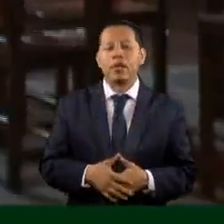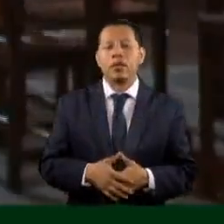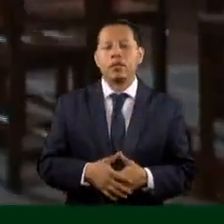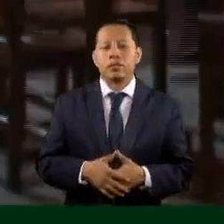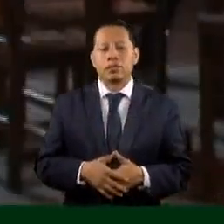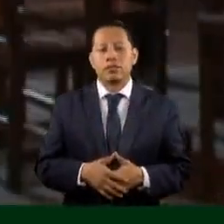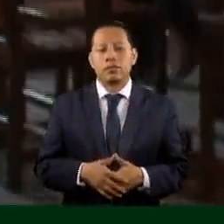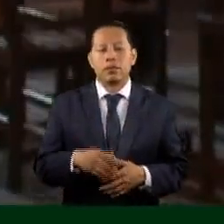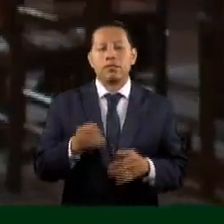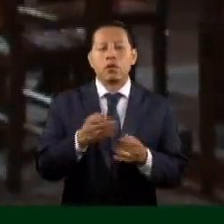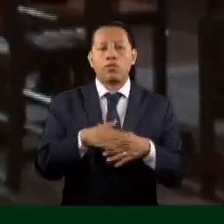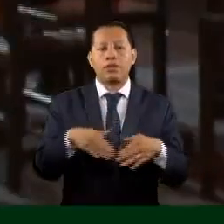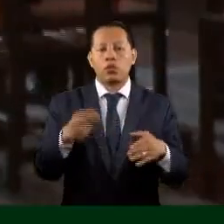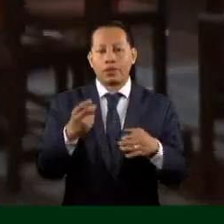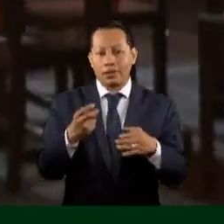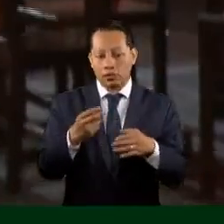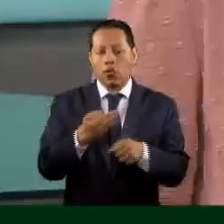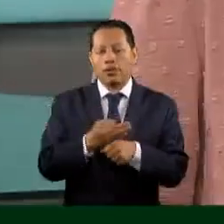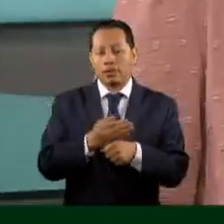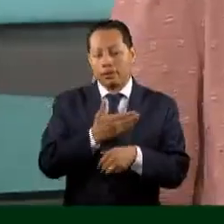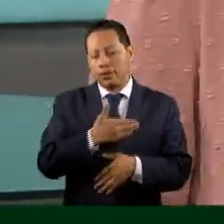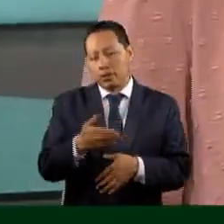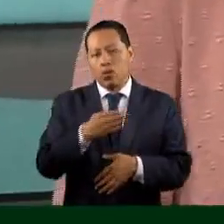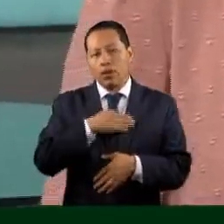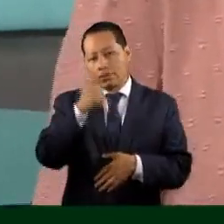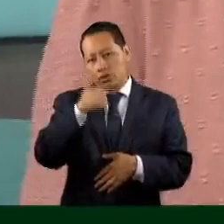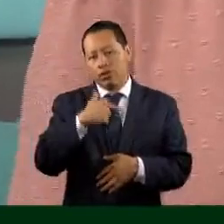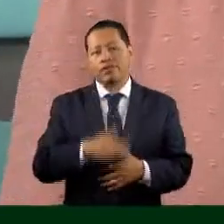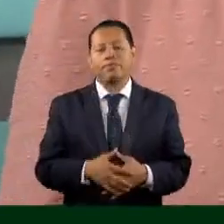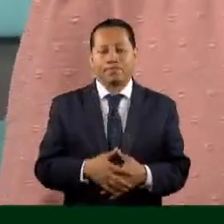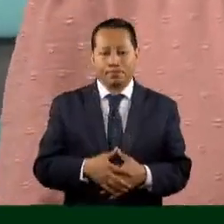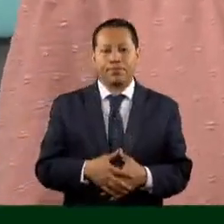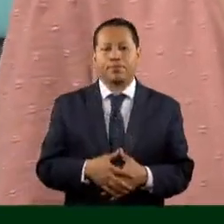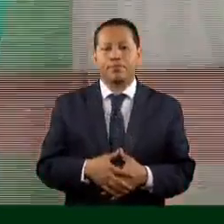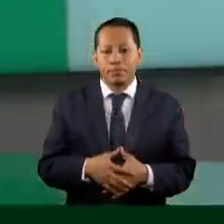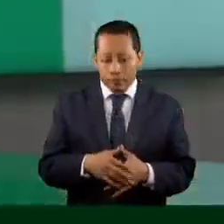Esta es la información que tenemos hasta el momento. Muy buenas noches. Muchas gracias, Karina.